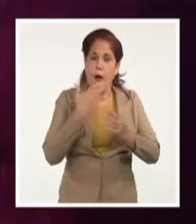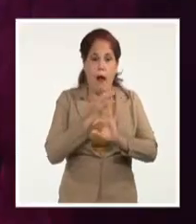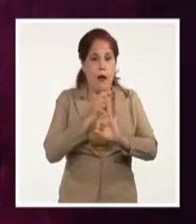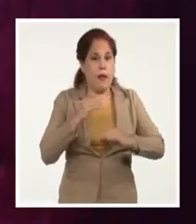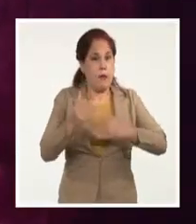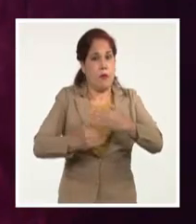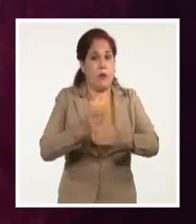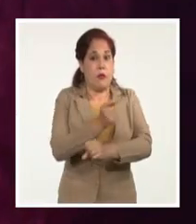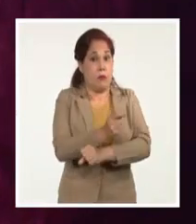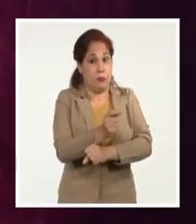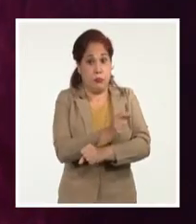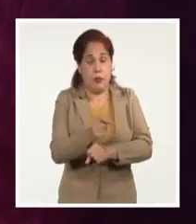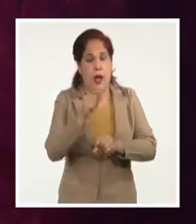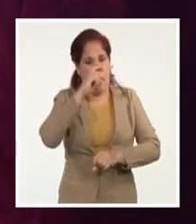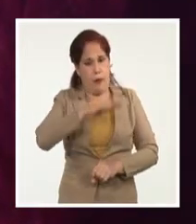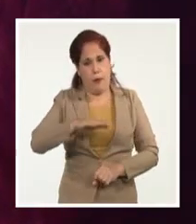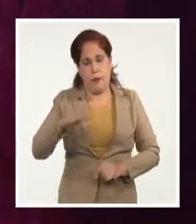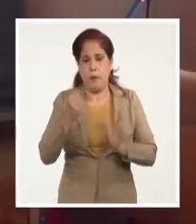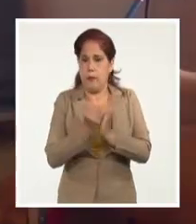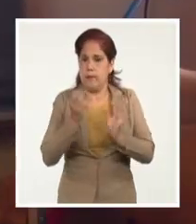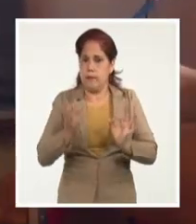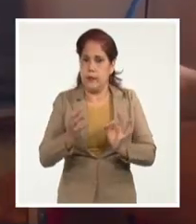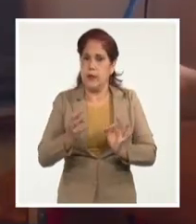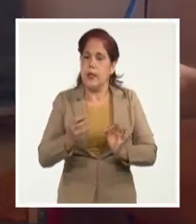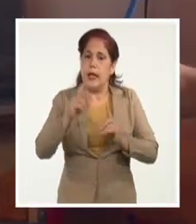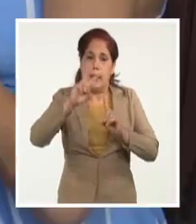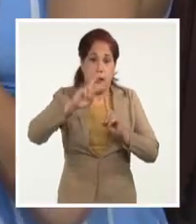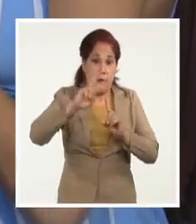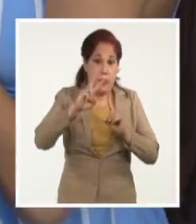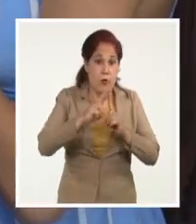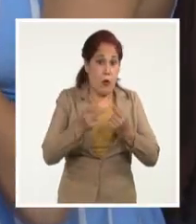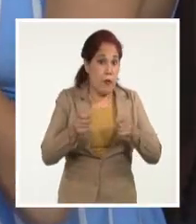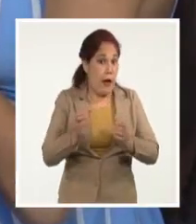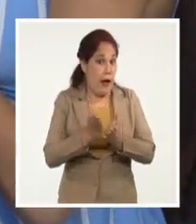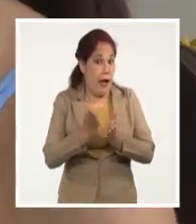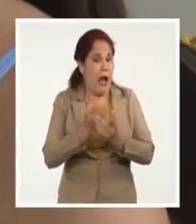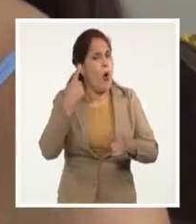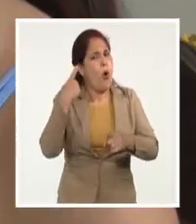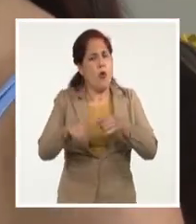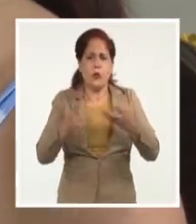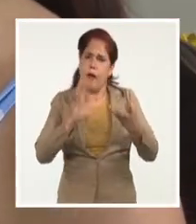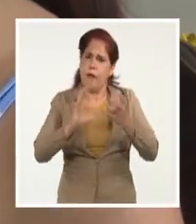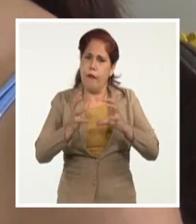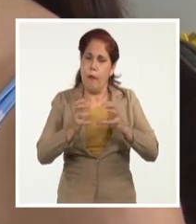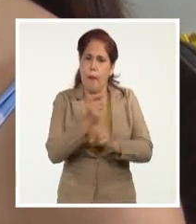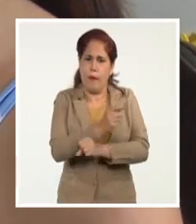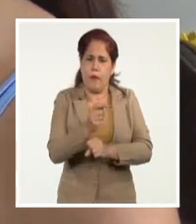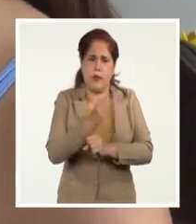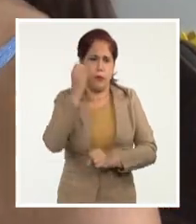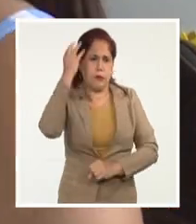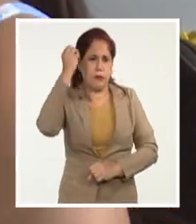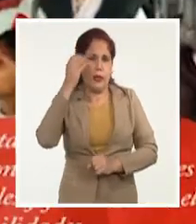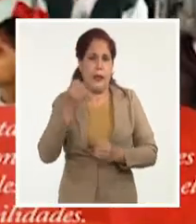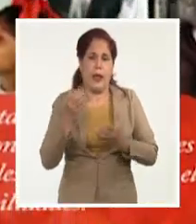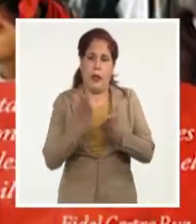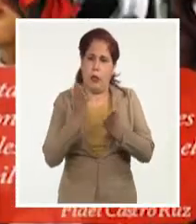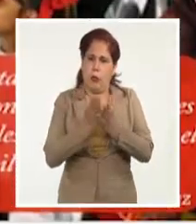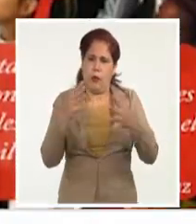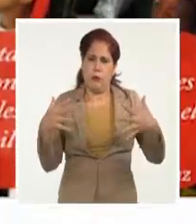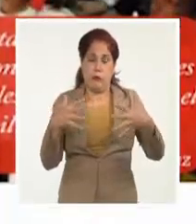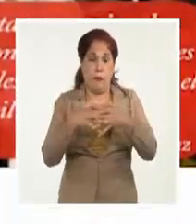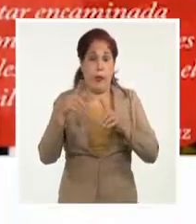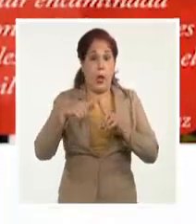docente-educativo garantizado desde las teleclases y otras alternativas generadas por profesores y alumnos un 'tweet' az